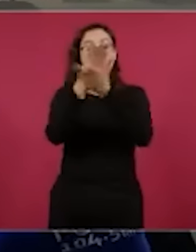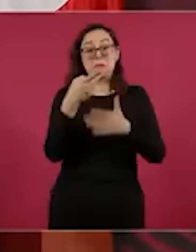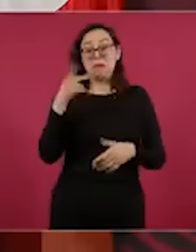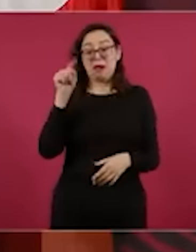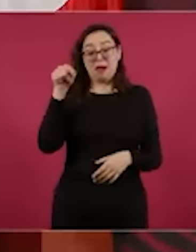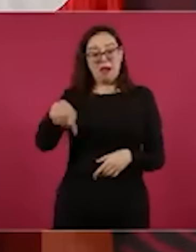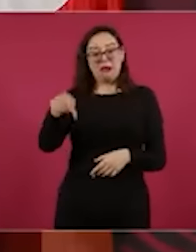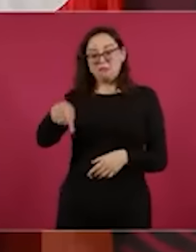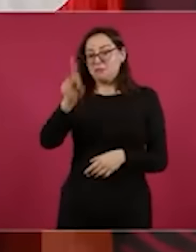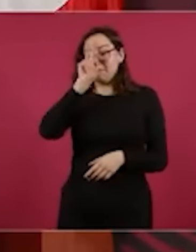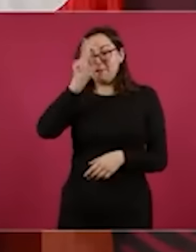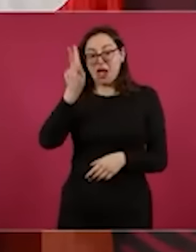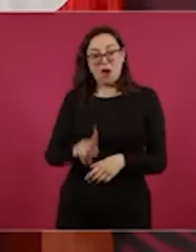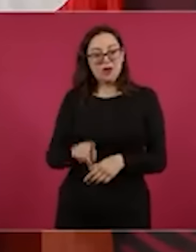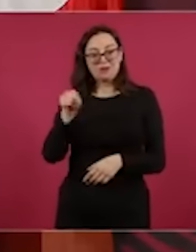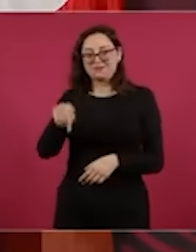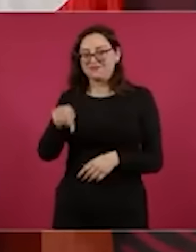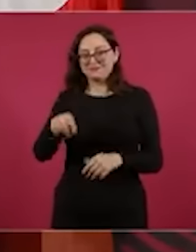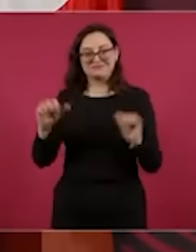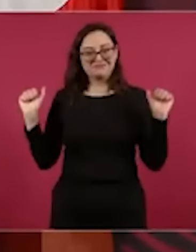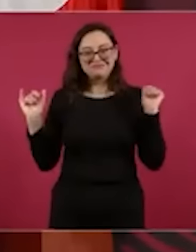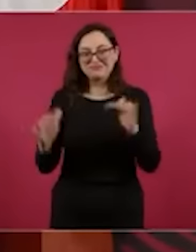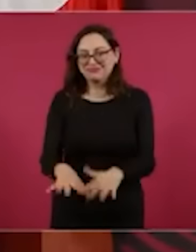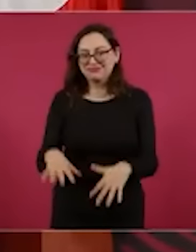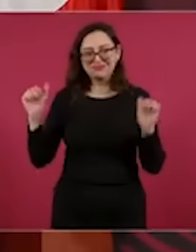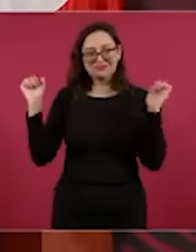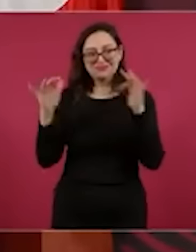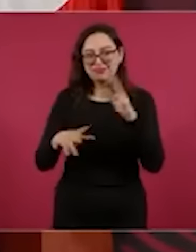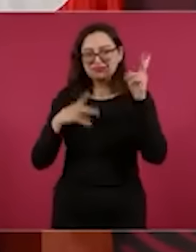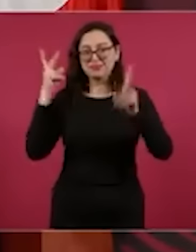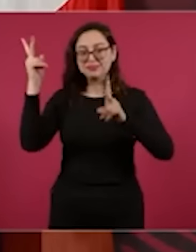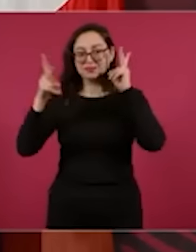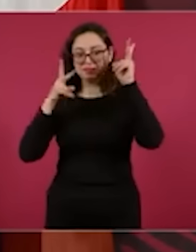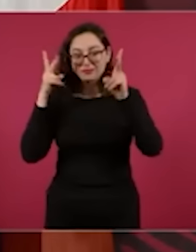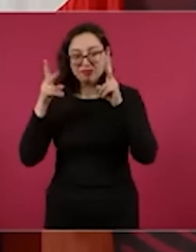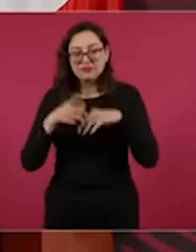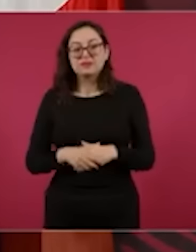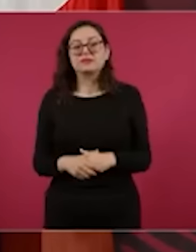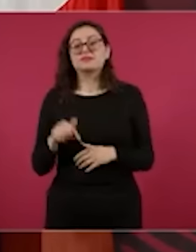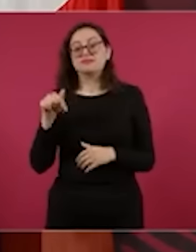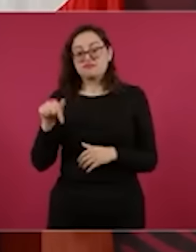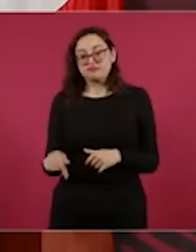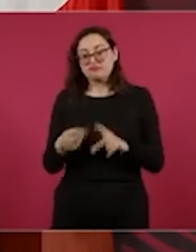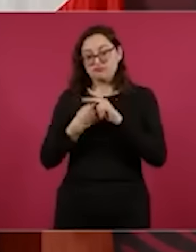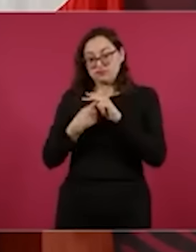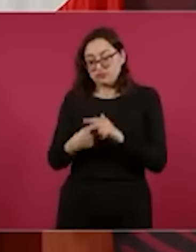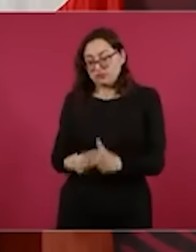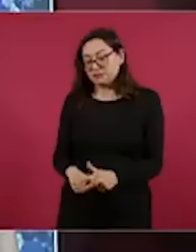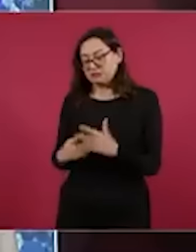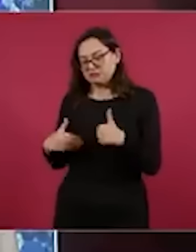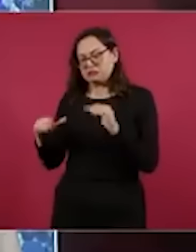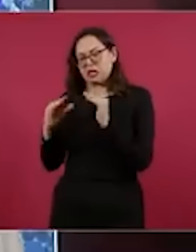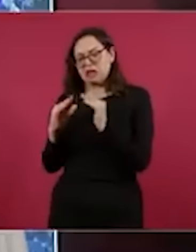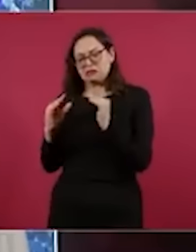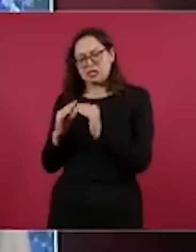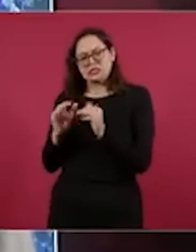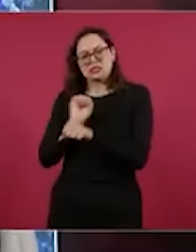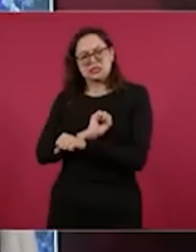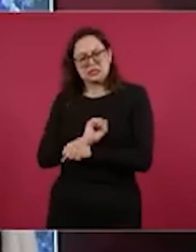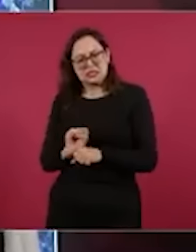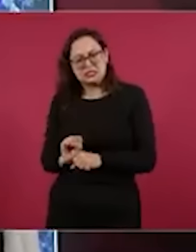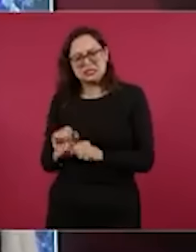empieza con una casa de un tamaño coherente del general Cárdenas. Se funda Los Pinos ahí. Si ustedes van, no